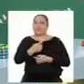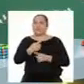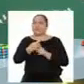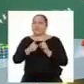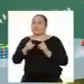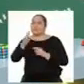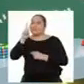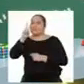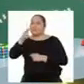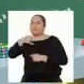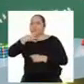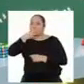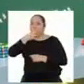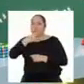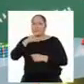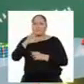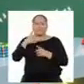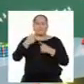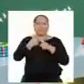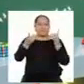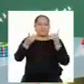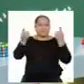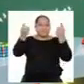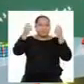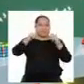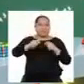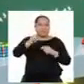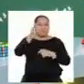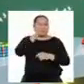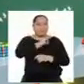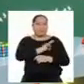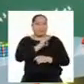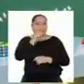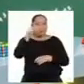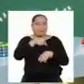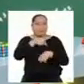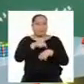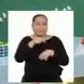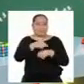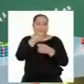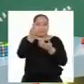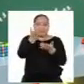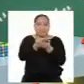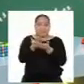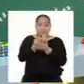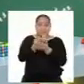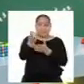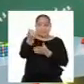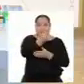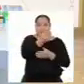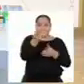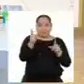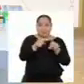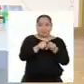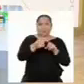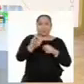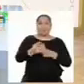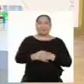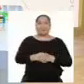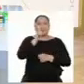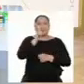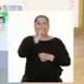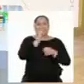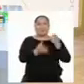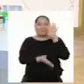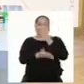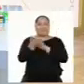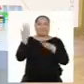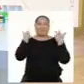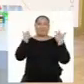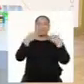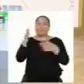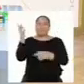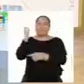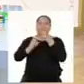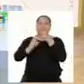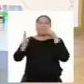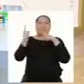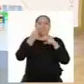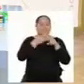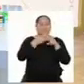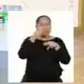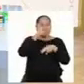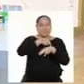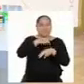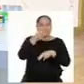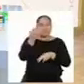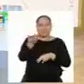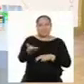haré durante la pausa Chicas, chicos, aprovechen esos minutos y prueben ustedes también No se muevan que ya regresamos en